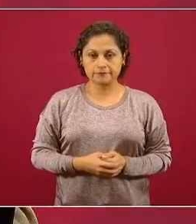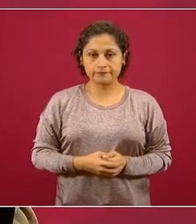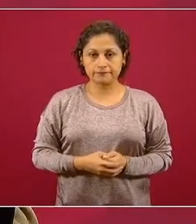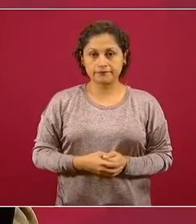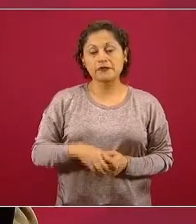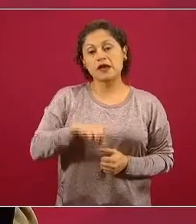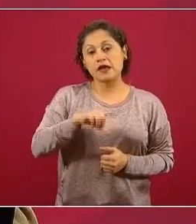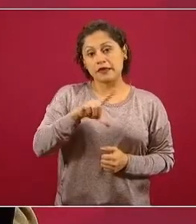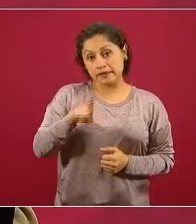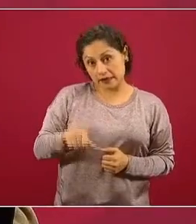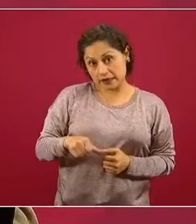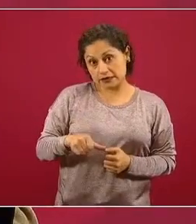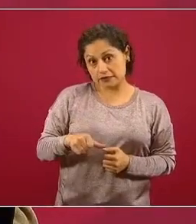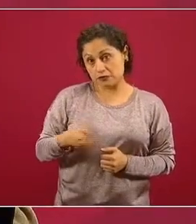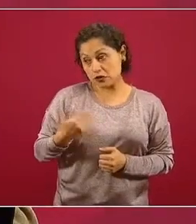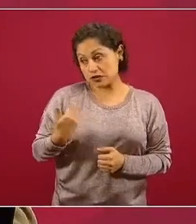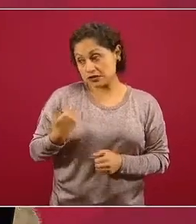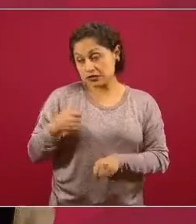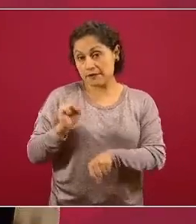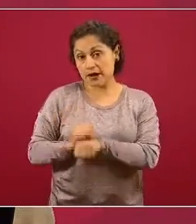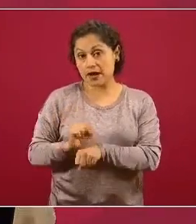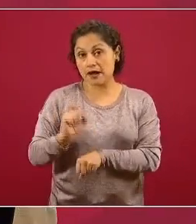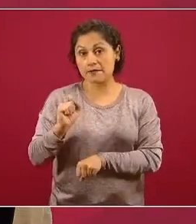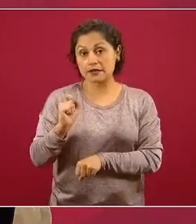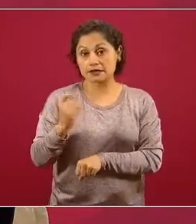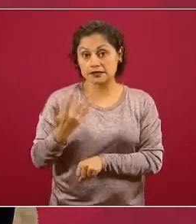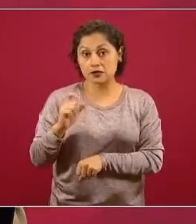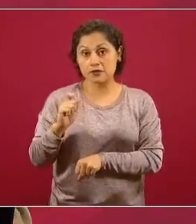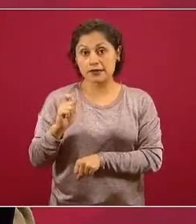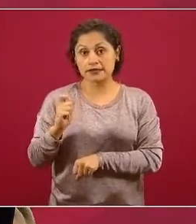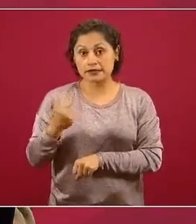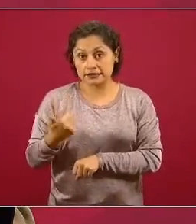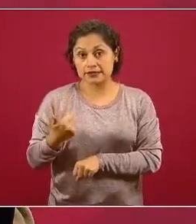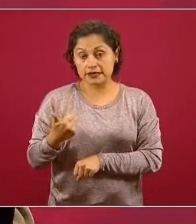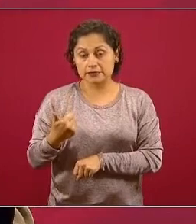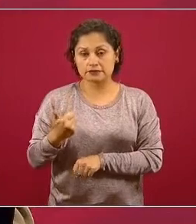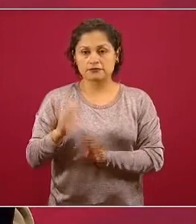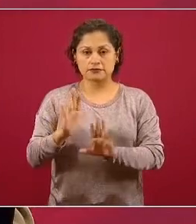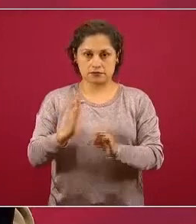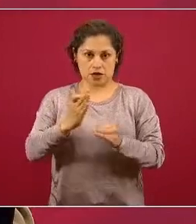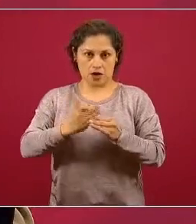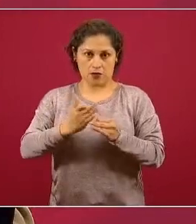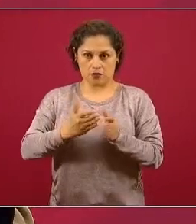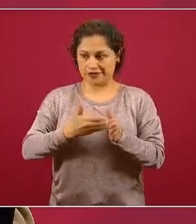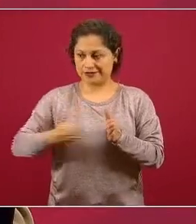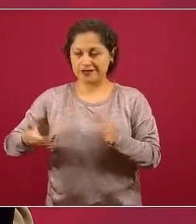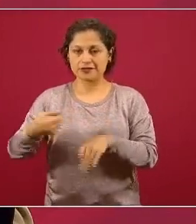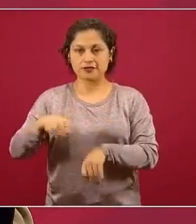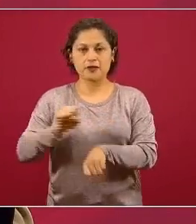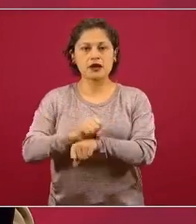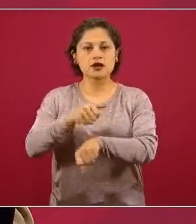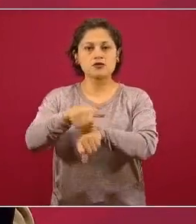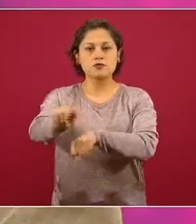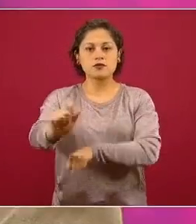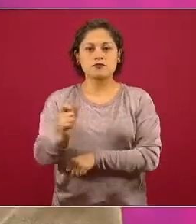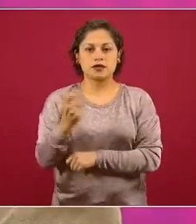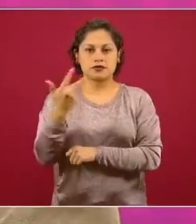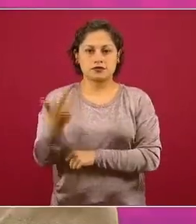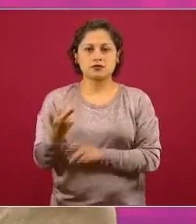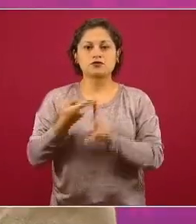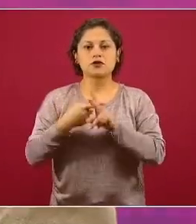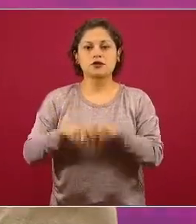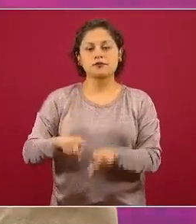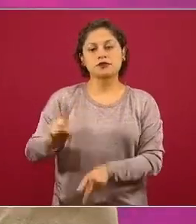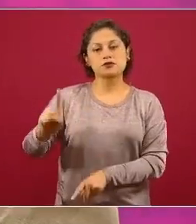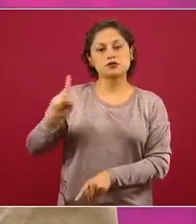las semanas más recientes, la 25 y la 26, en este momento está transcurriendo la semana 28, que empezó el pasado